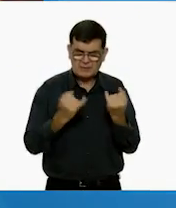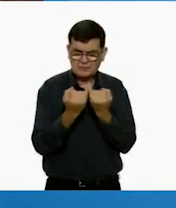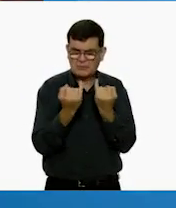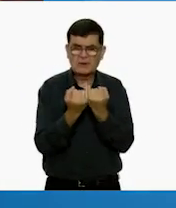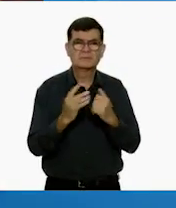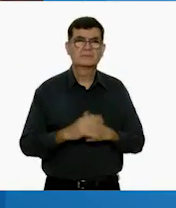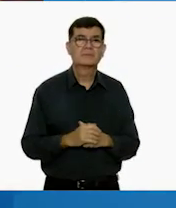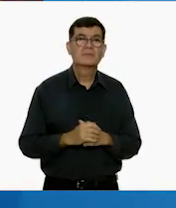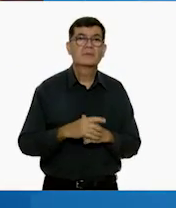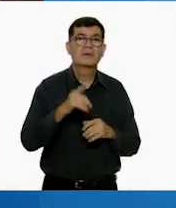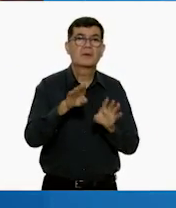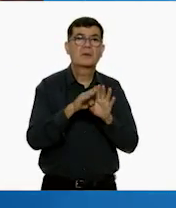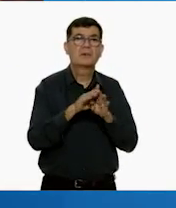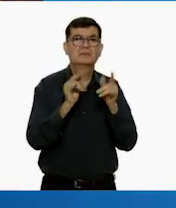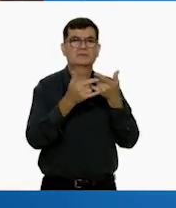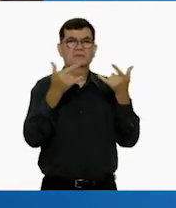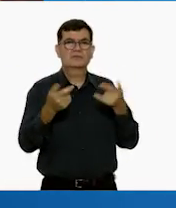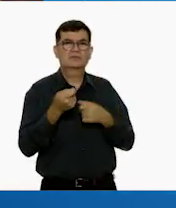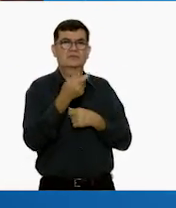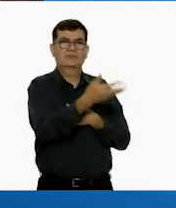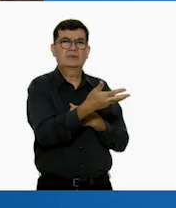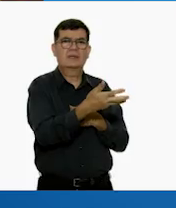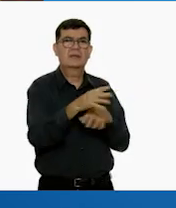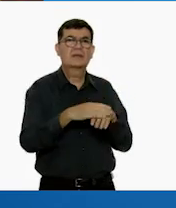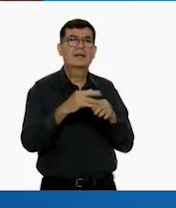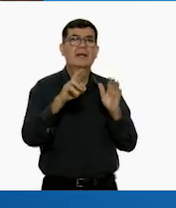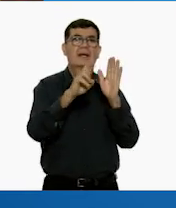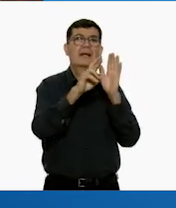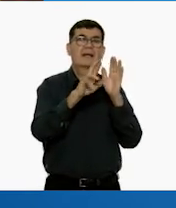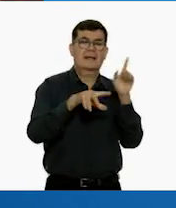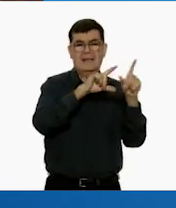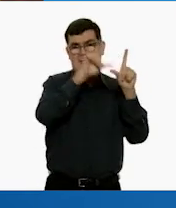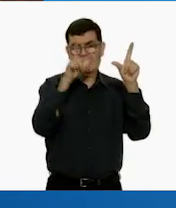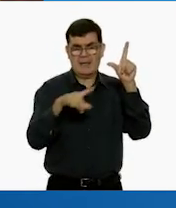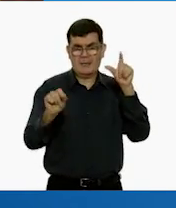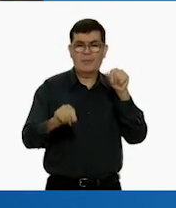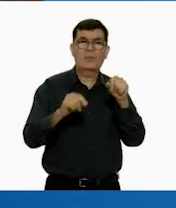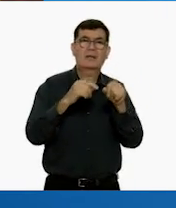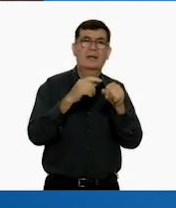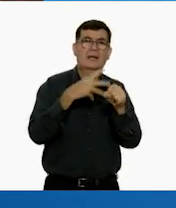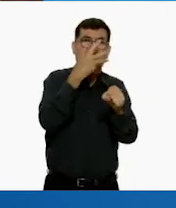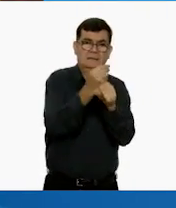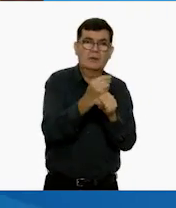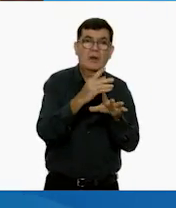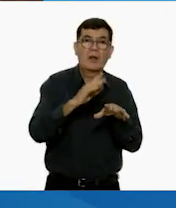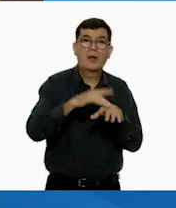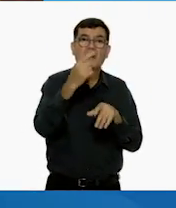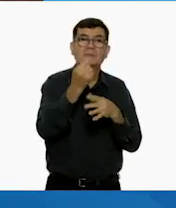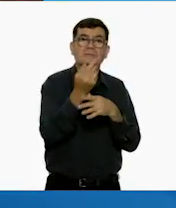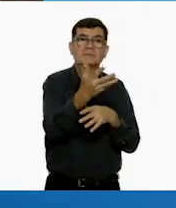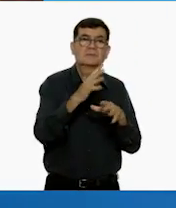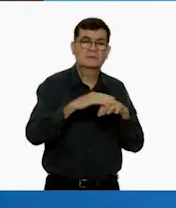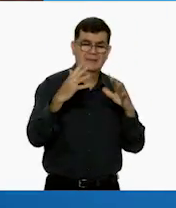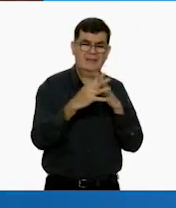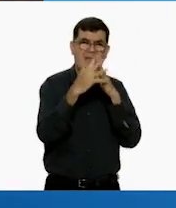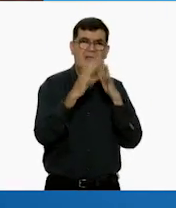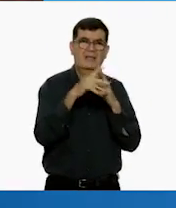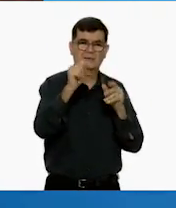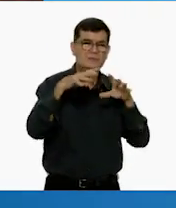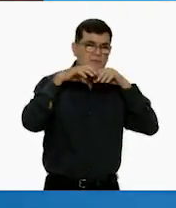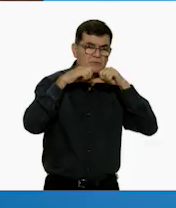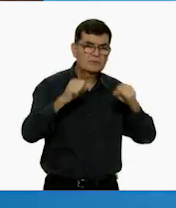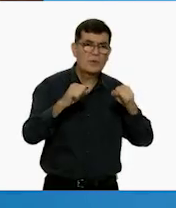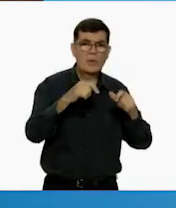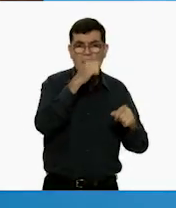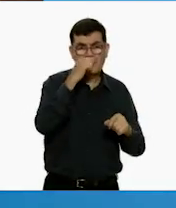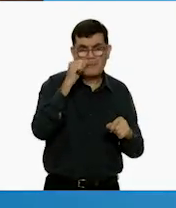también. Bueno, históricamente se llama República Restaurada el proceso que sigue al final de la guerra con Maximiliano, de la guerra